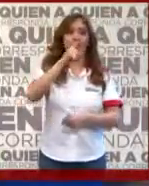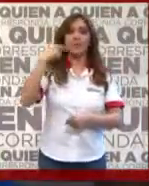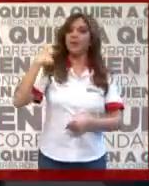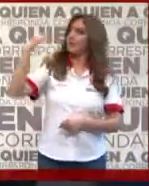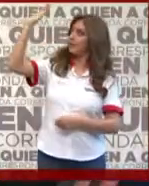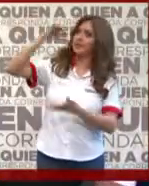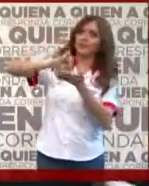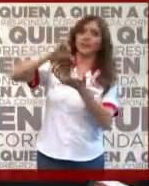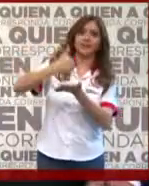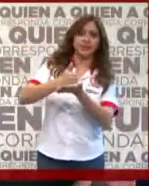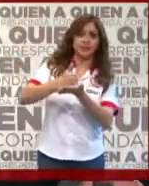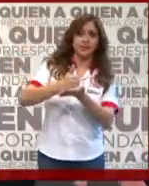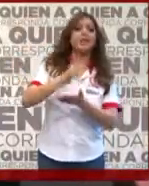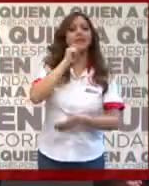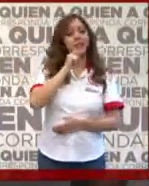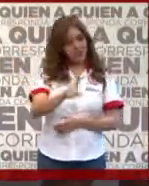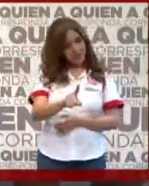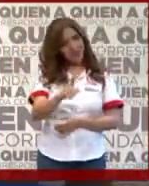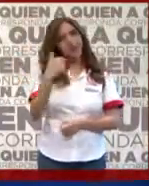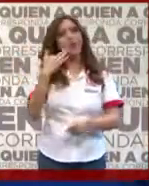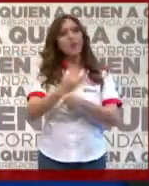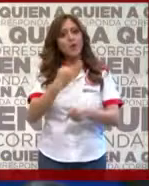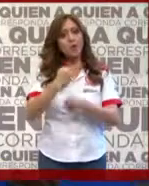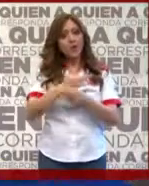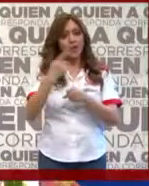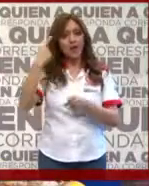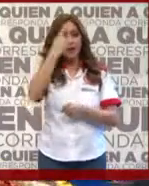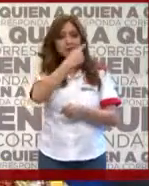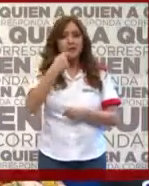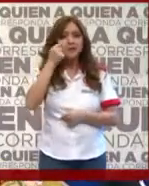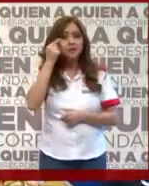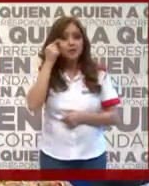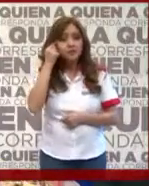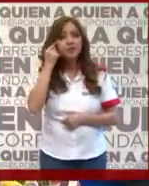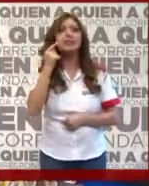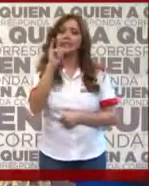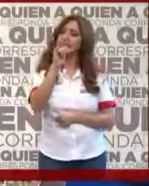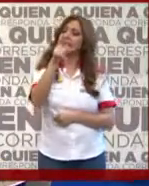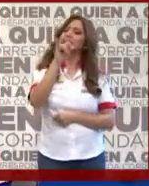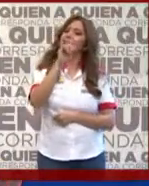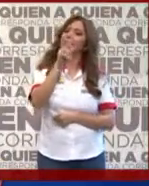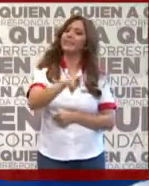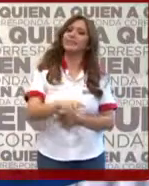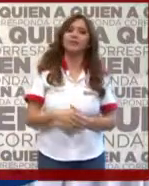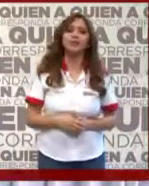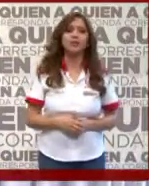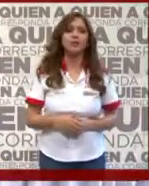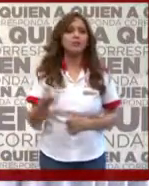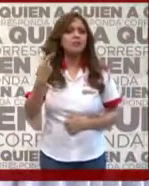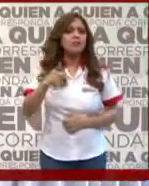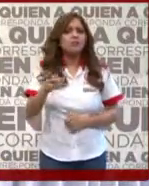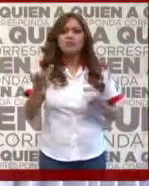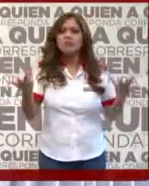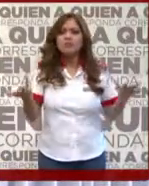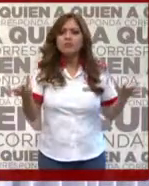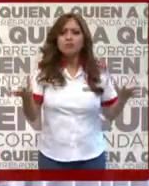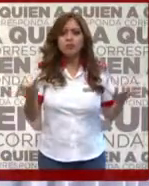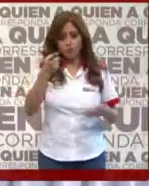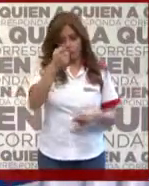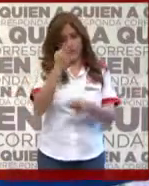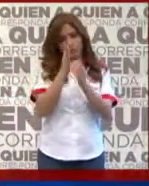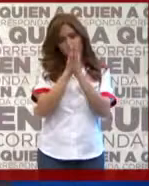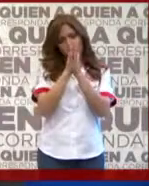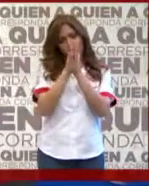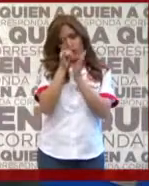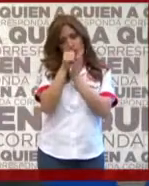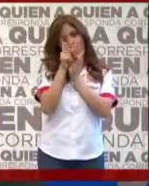sí, sí, la verdad. Y la altura también, entonces tengo varias cosas orientales. Es así, ahí va. Pero, ¿y luego? Por favor, prueba. No, a ver,